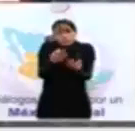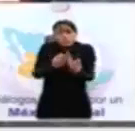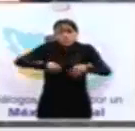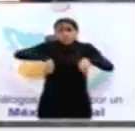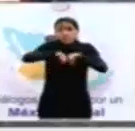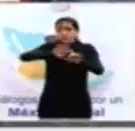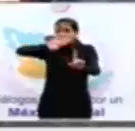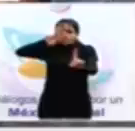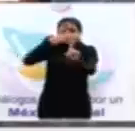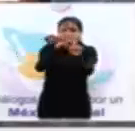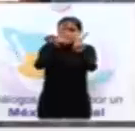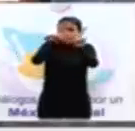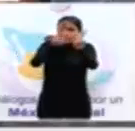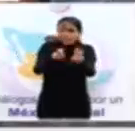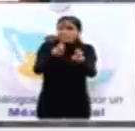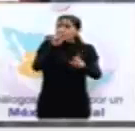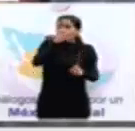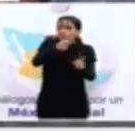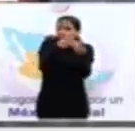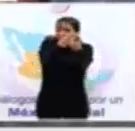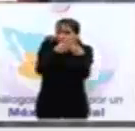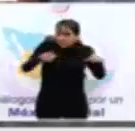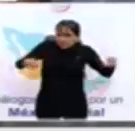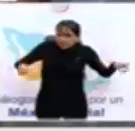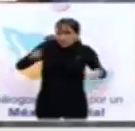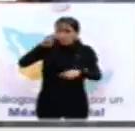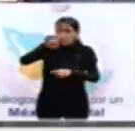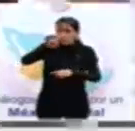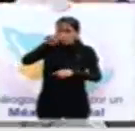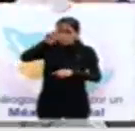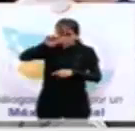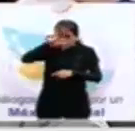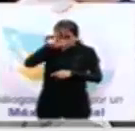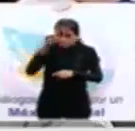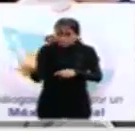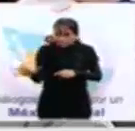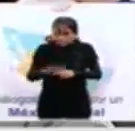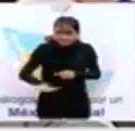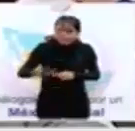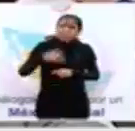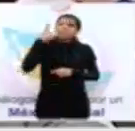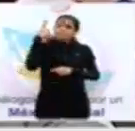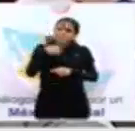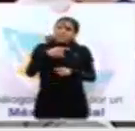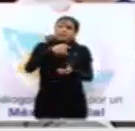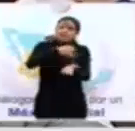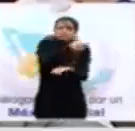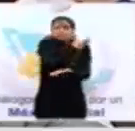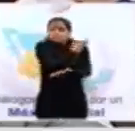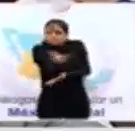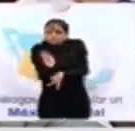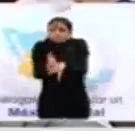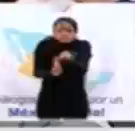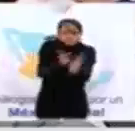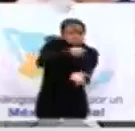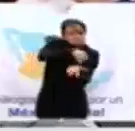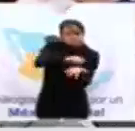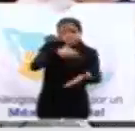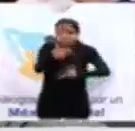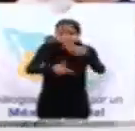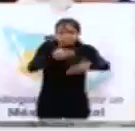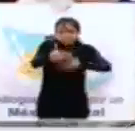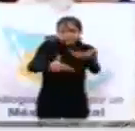importantísimos para nuestra nación en materia de desarrollo rural, en el tema